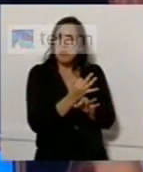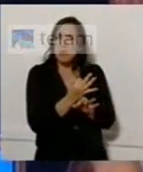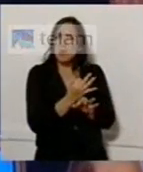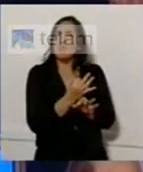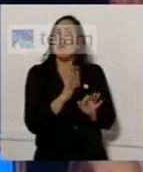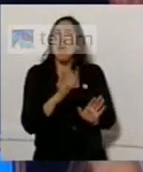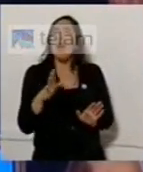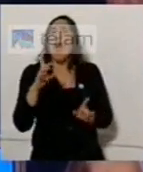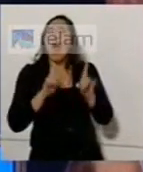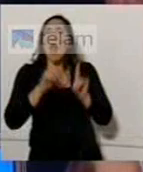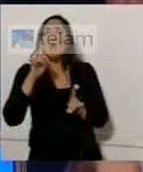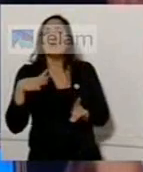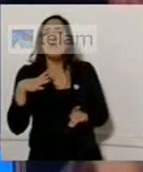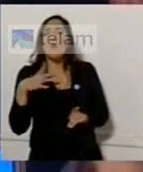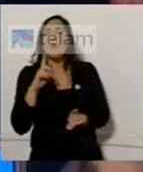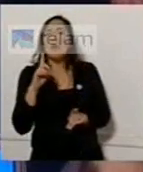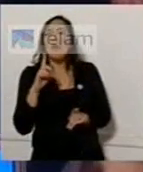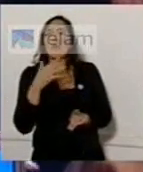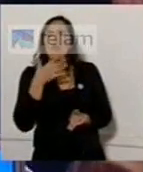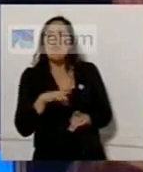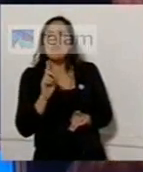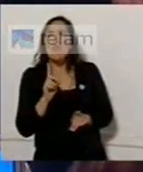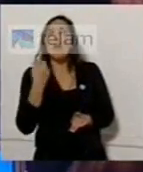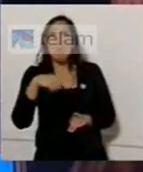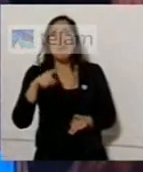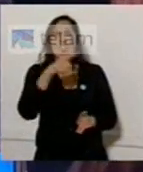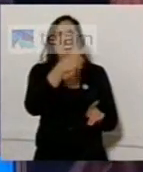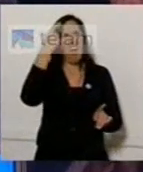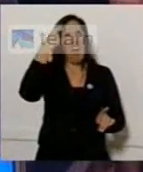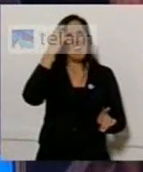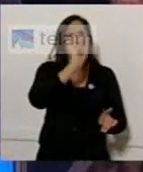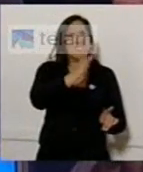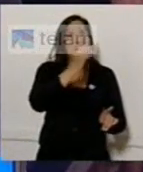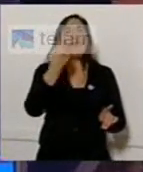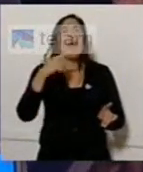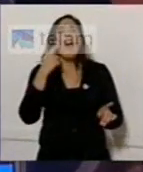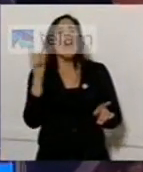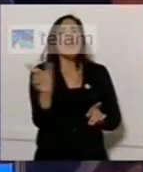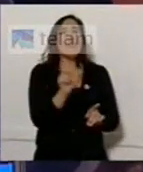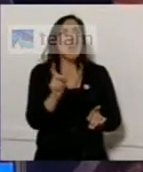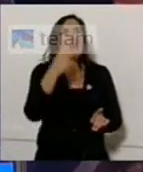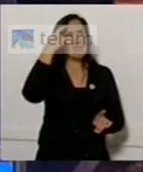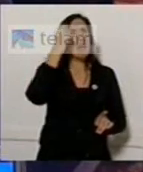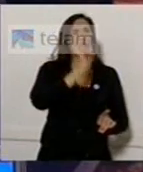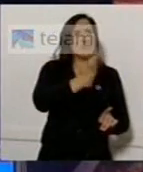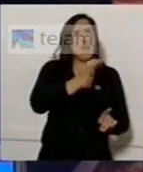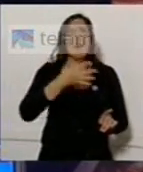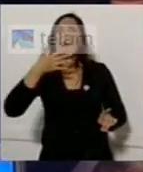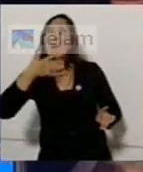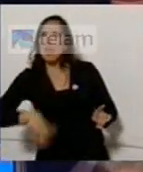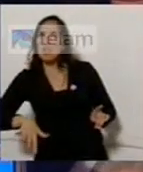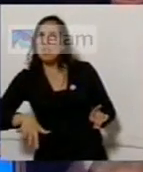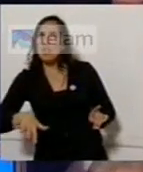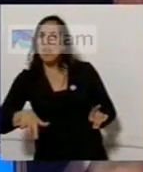entender, sí la de saber, pero hay una gran diferencia entre saber y entender. Lo que yo